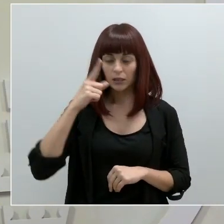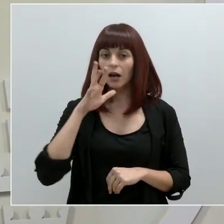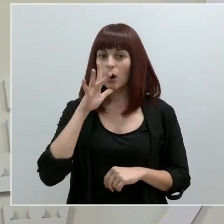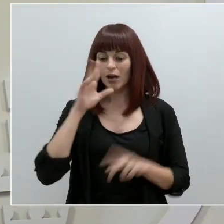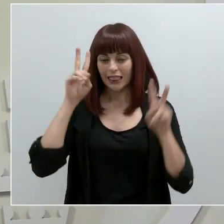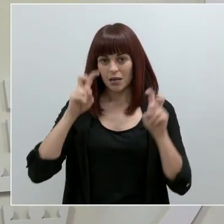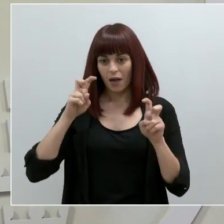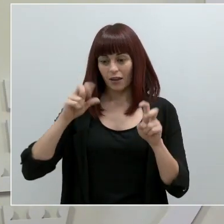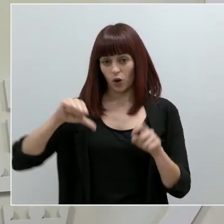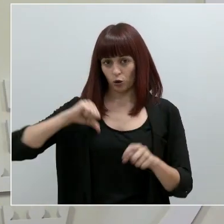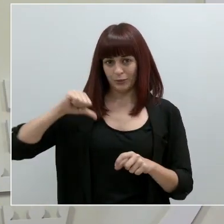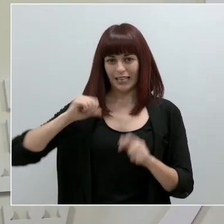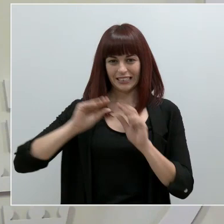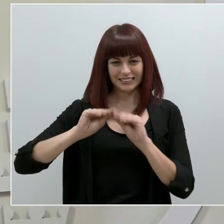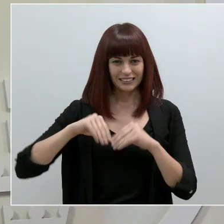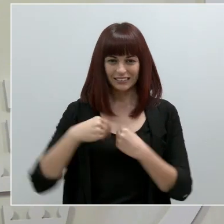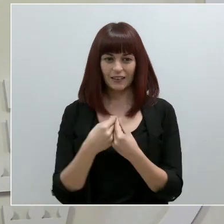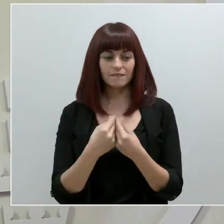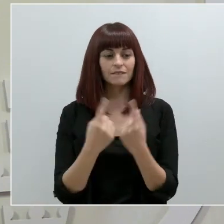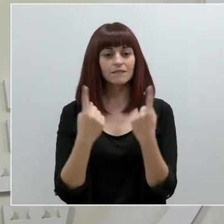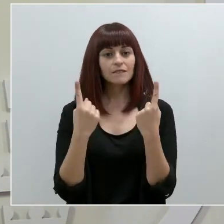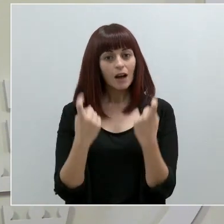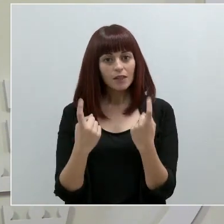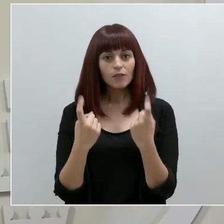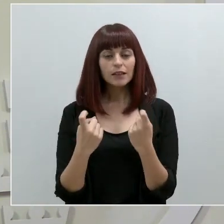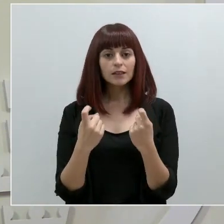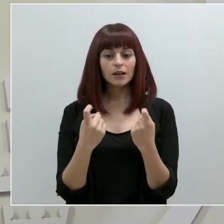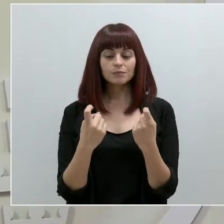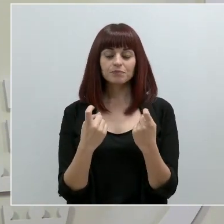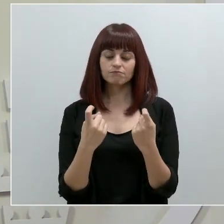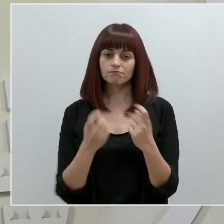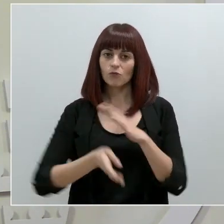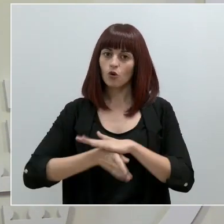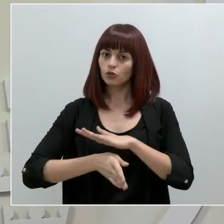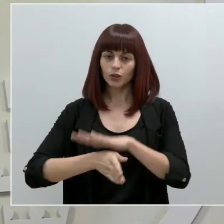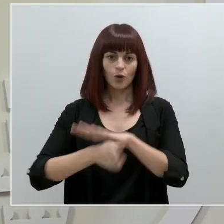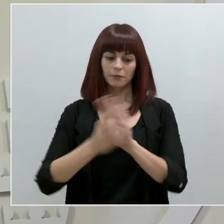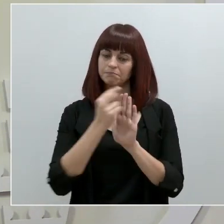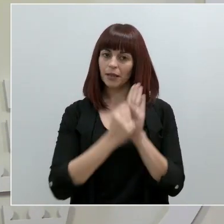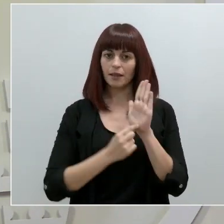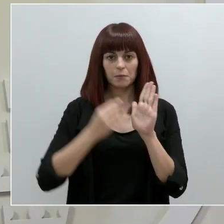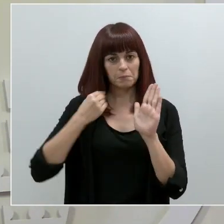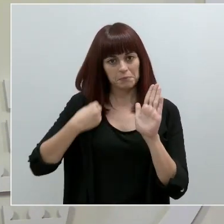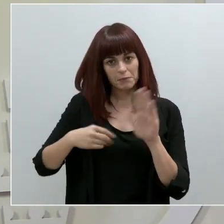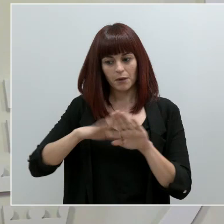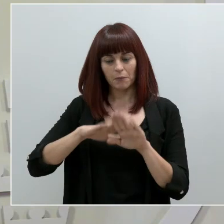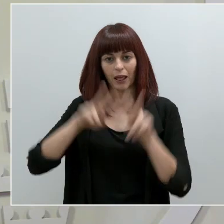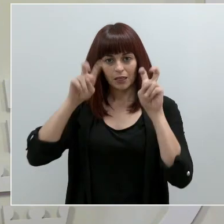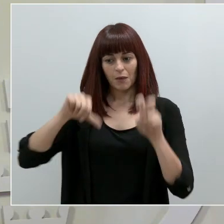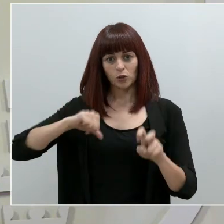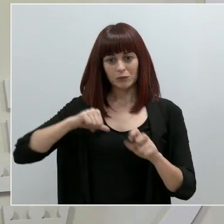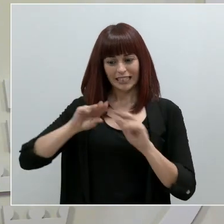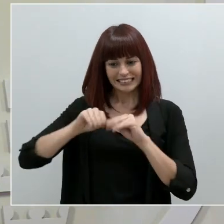presión asistencial y es necesario para ello seguir en esta línea para rebajar esa presión